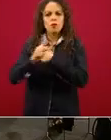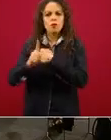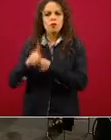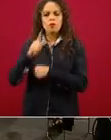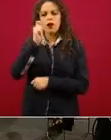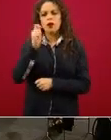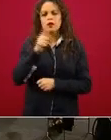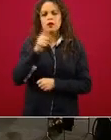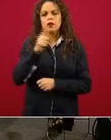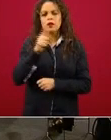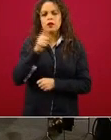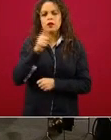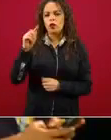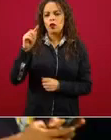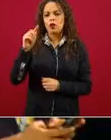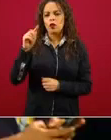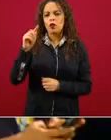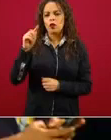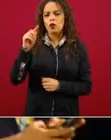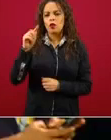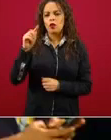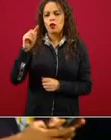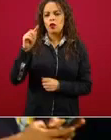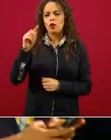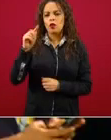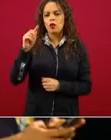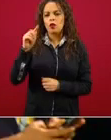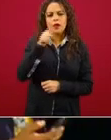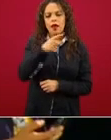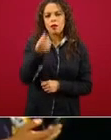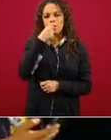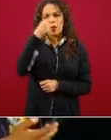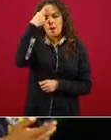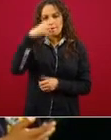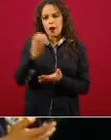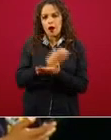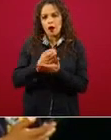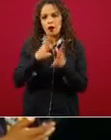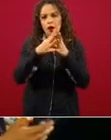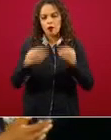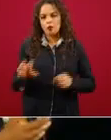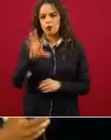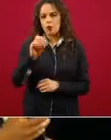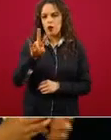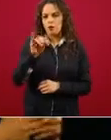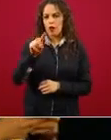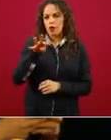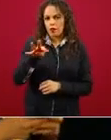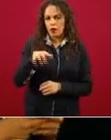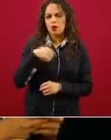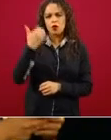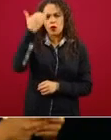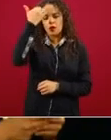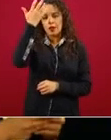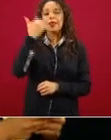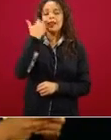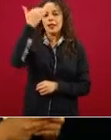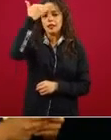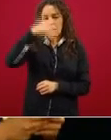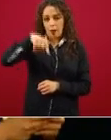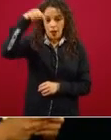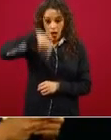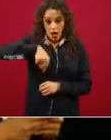de tocilizumab como un fármaco para tratar el COVID-19. Quisiera saber si en nuestro país se